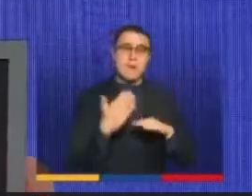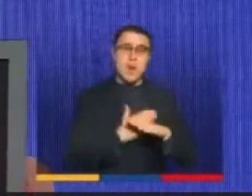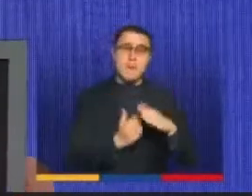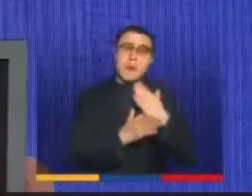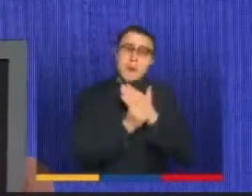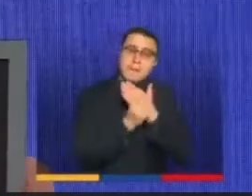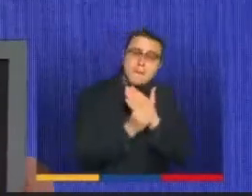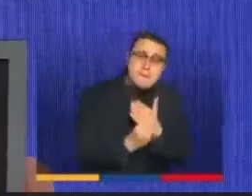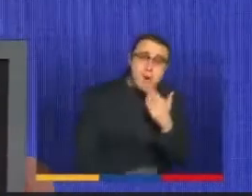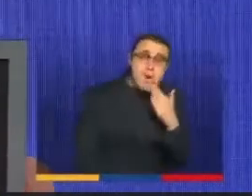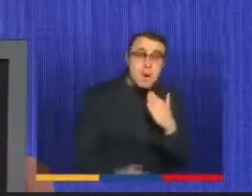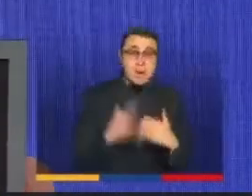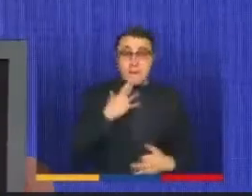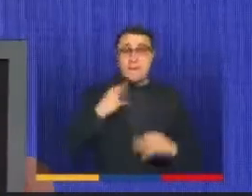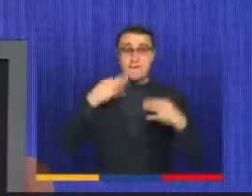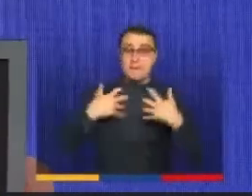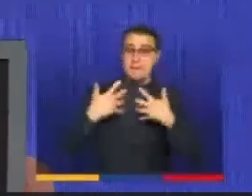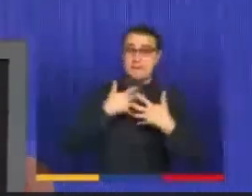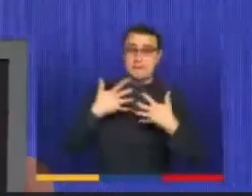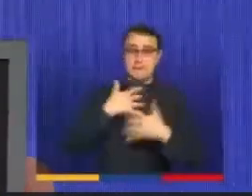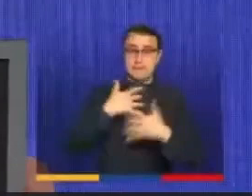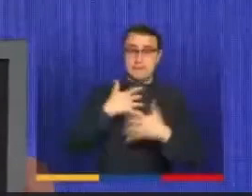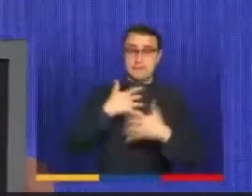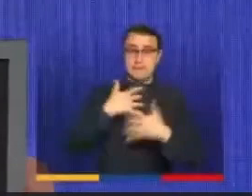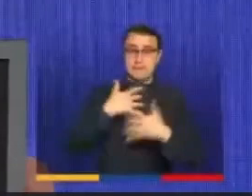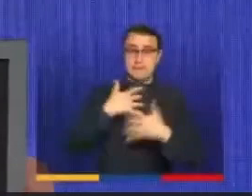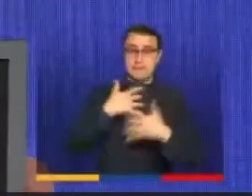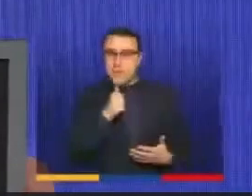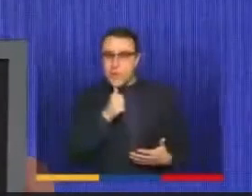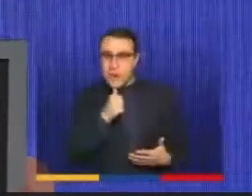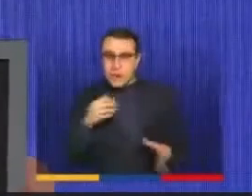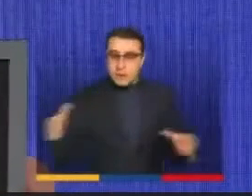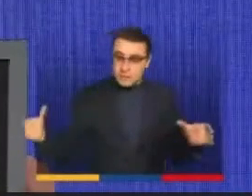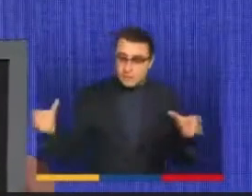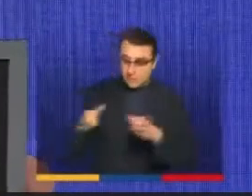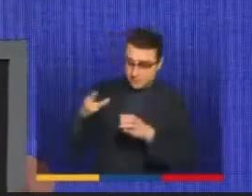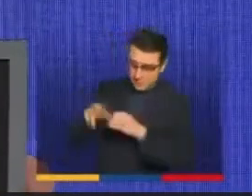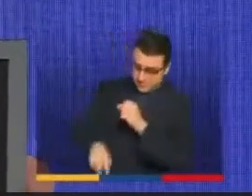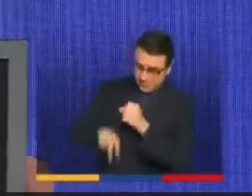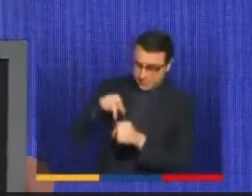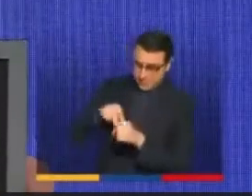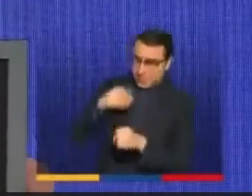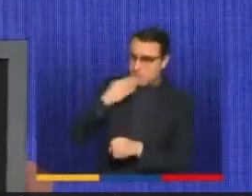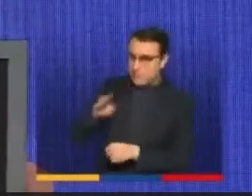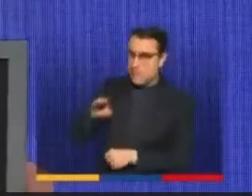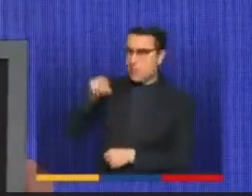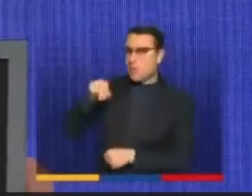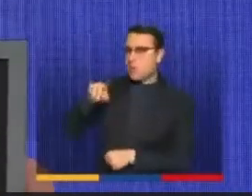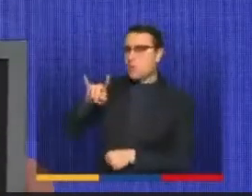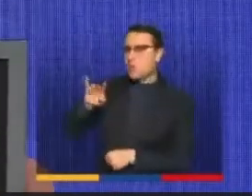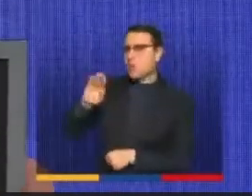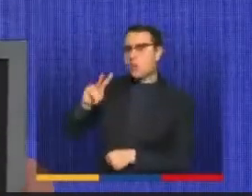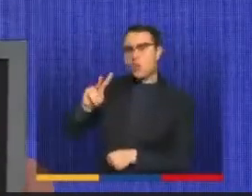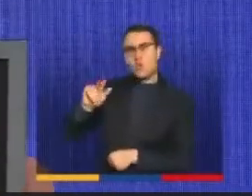No hay un sistema de salud. ¿Qué le está pasando a la población Nucac, Macuc, por ejemplo?